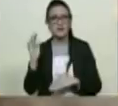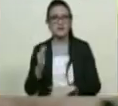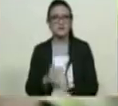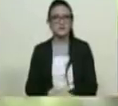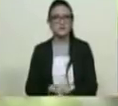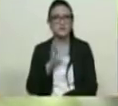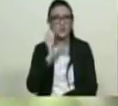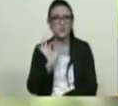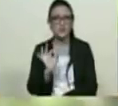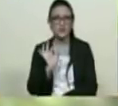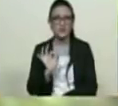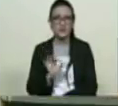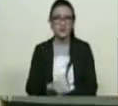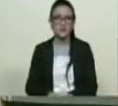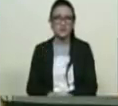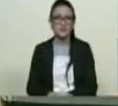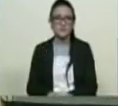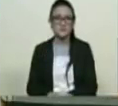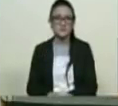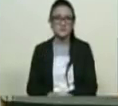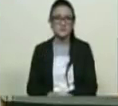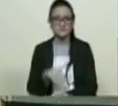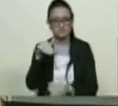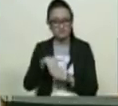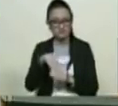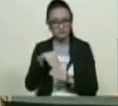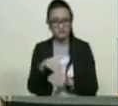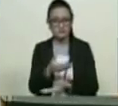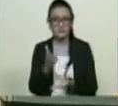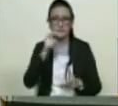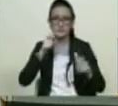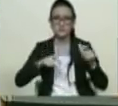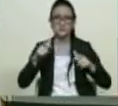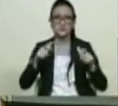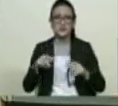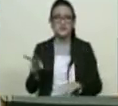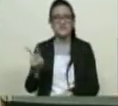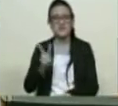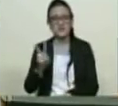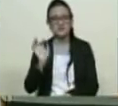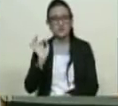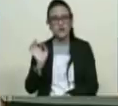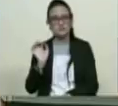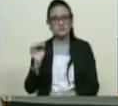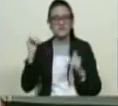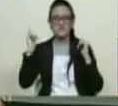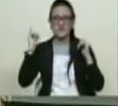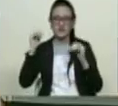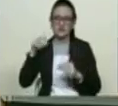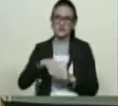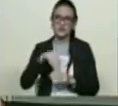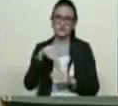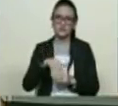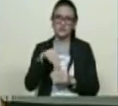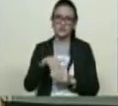Cuidado si no llegan a miles los candidatos y candidatas. Y Venezuela va a tener una fiesta electoral.